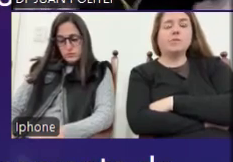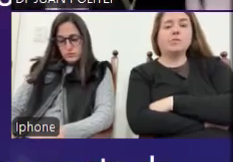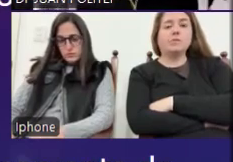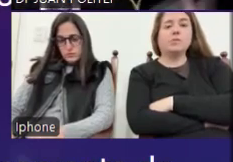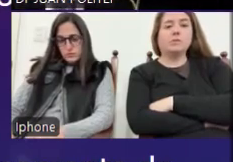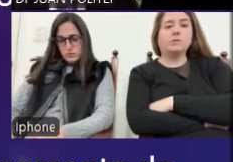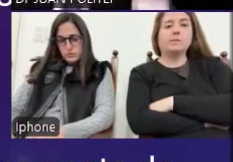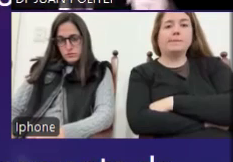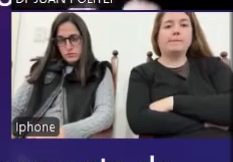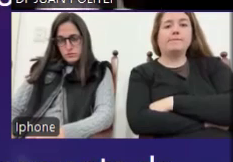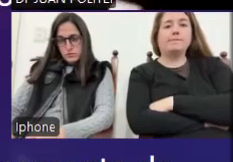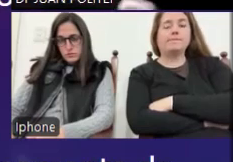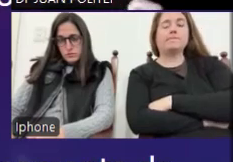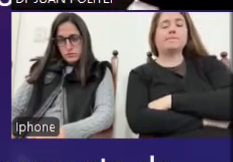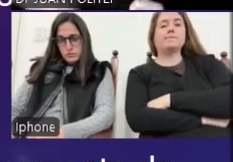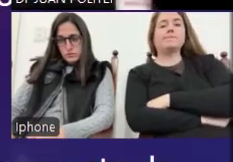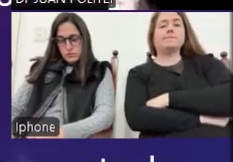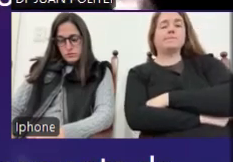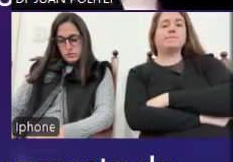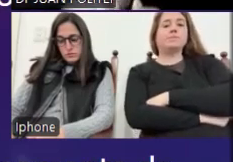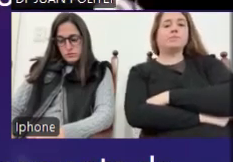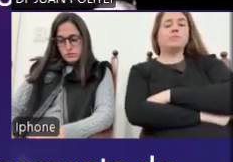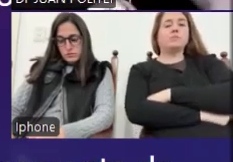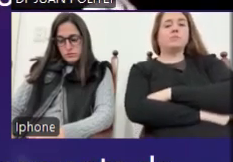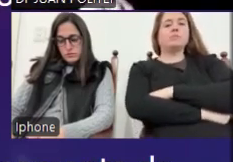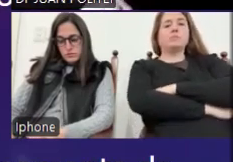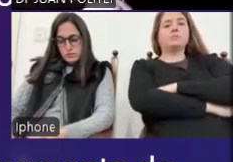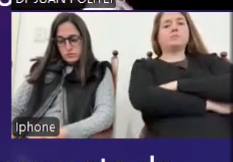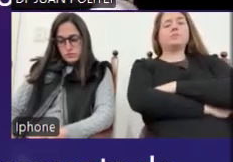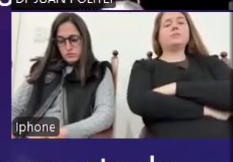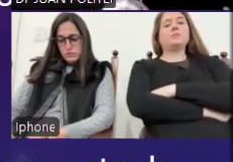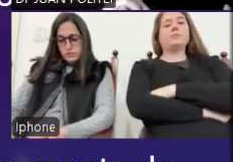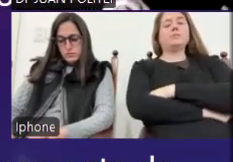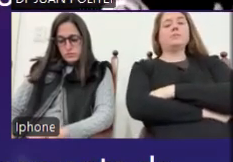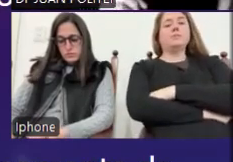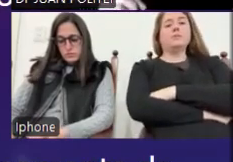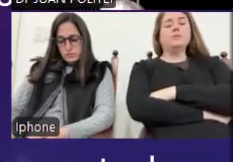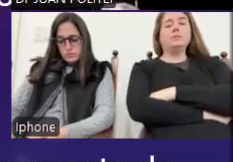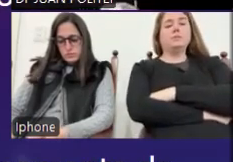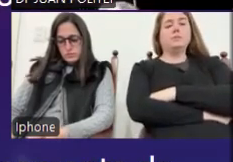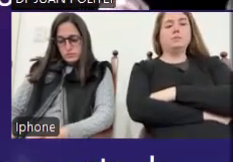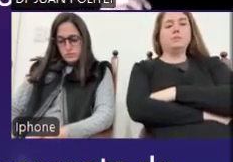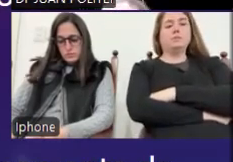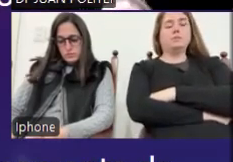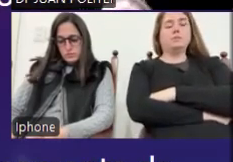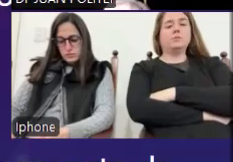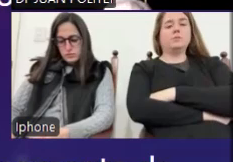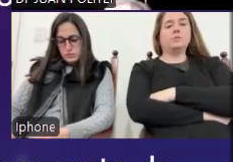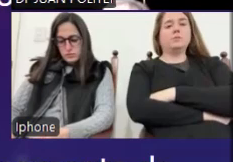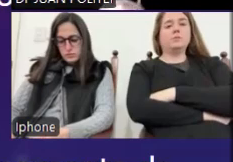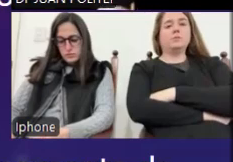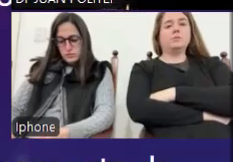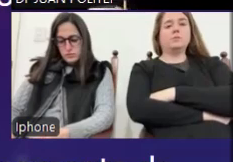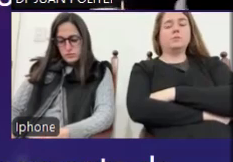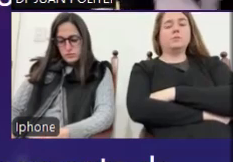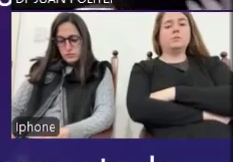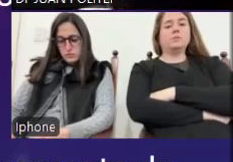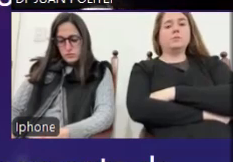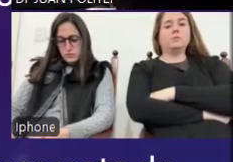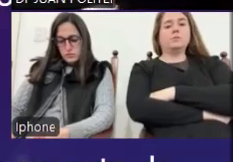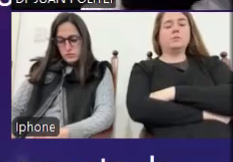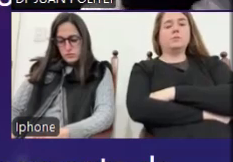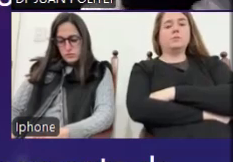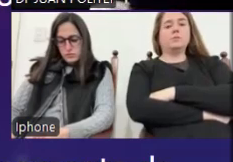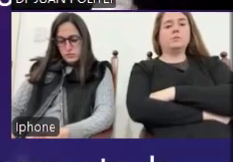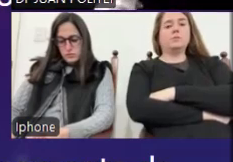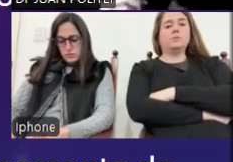cualquier protocolo para diabetes, para tuberculosis o para gripe. ¿Por qué? Porque no sabemos qué va a pasar. Sí, la realidad es que